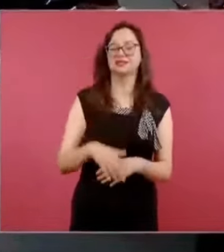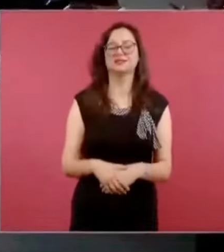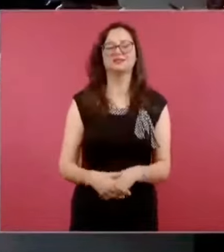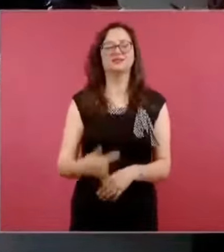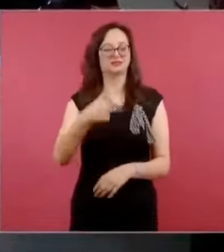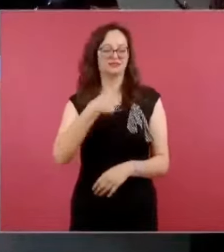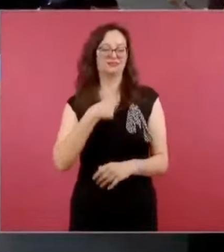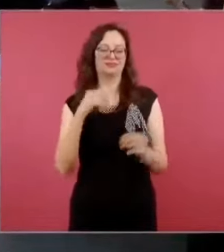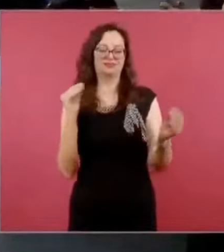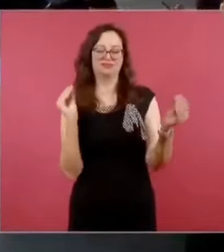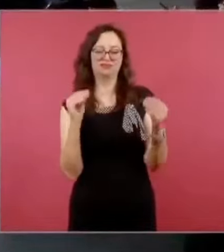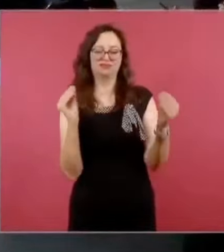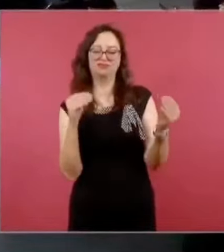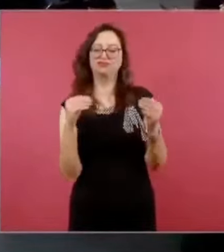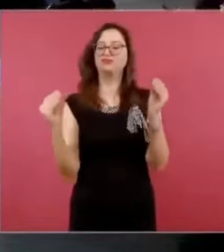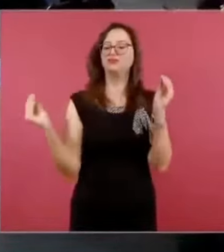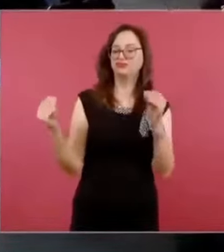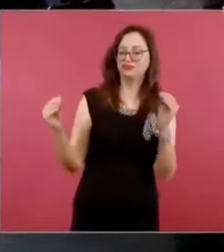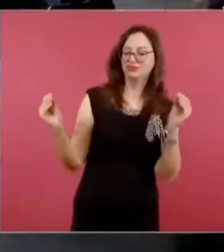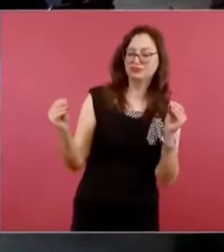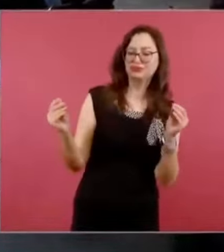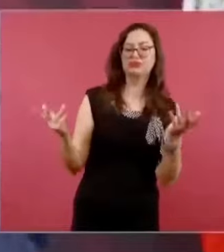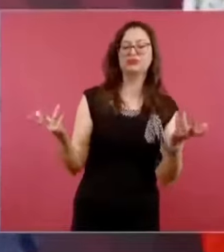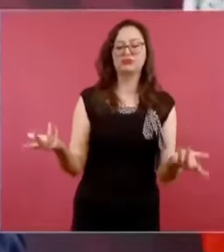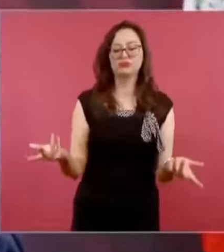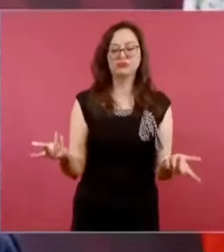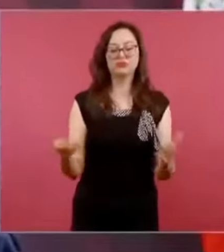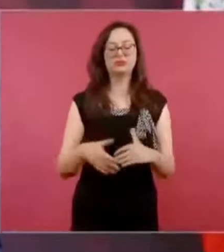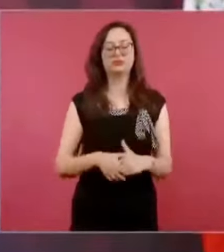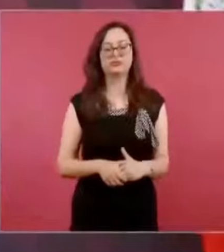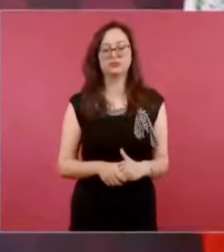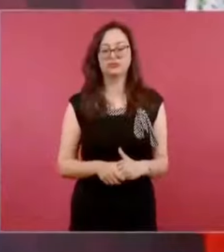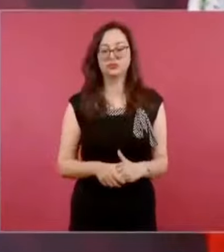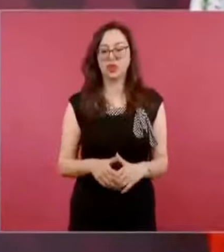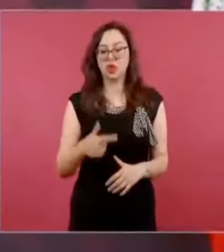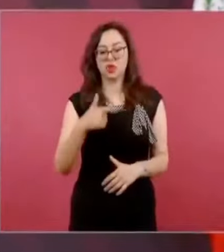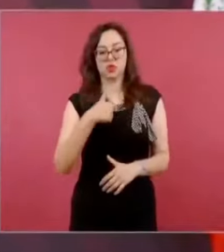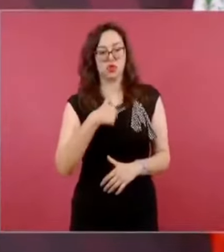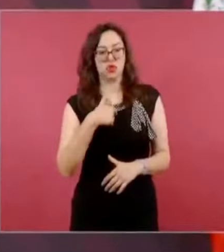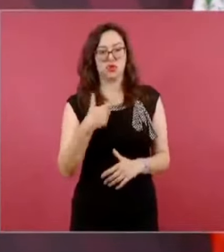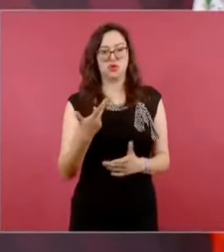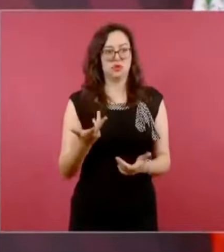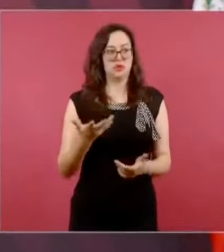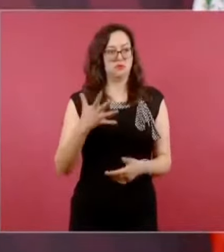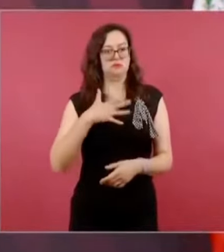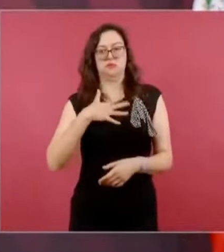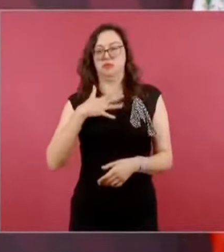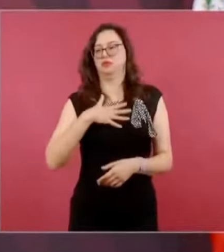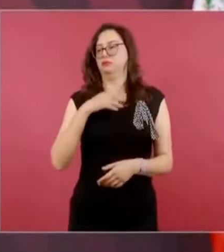y no es para que yo caiga en el egocentrismo,